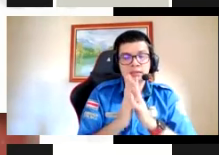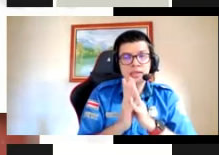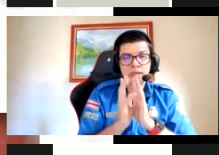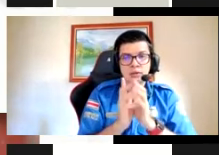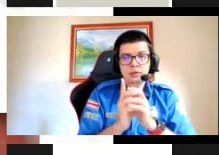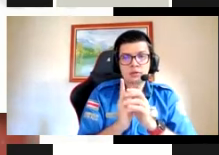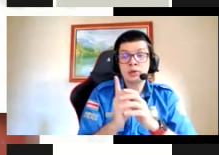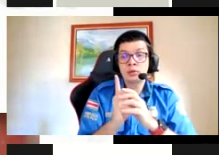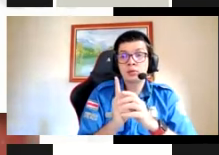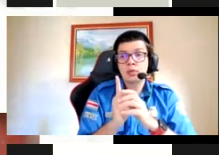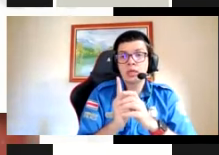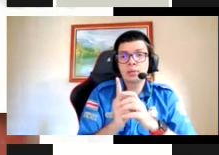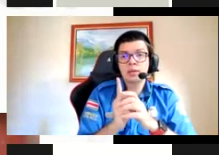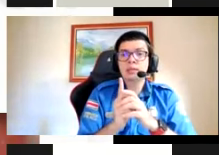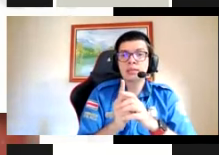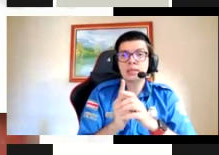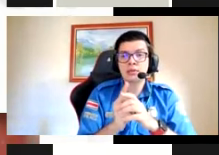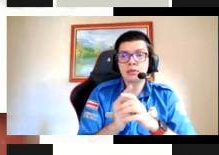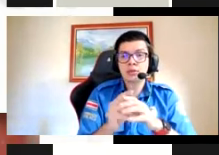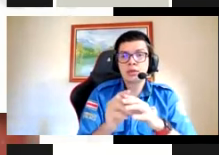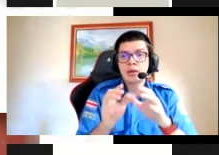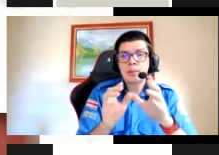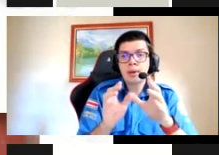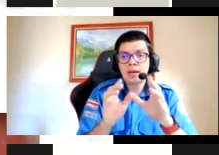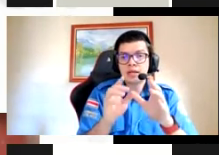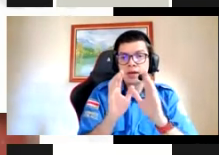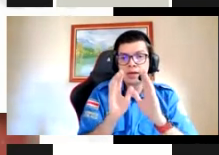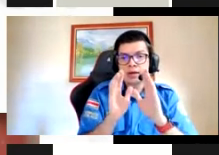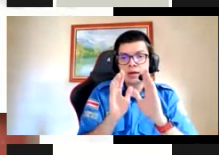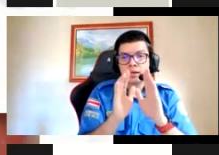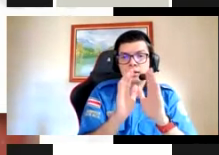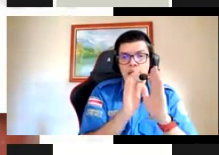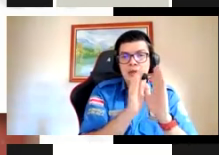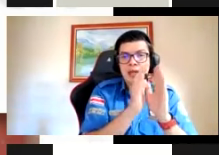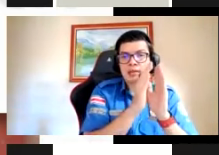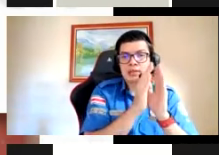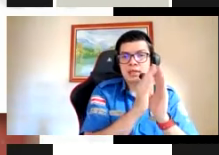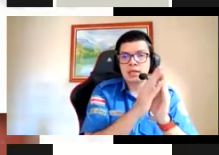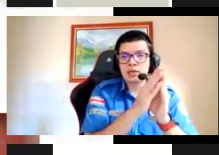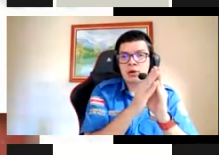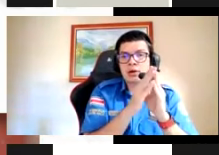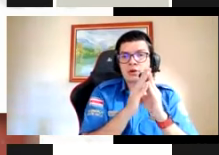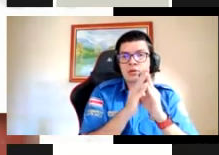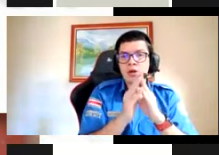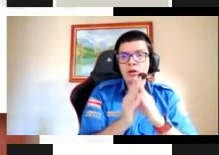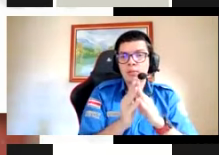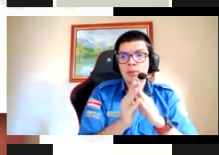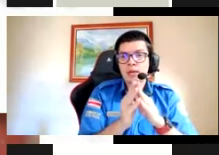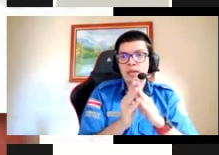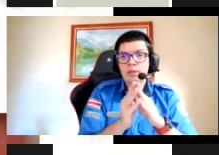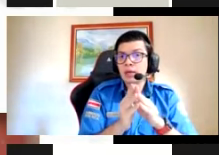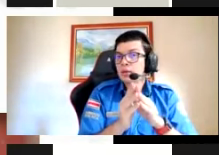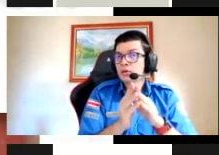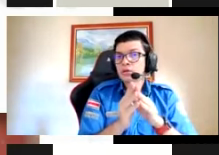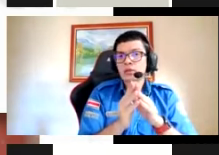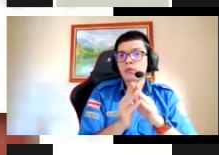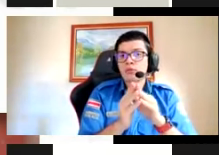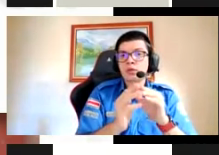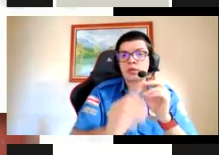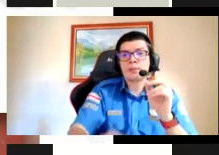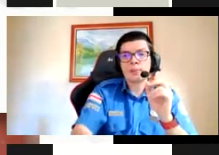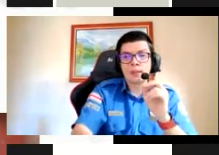en cilindros? Y ojo, únicamente en cilindros para llevar del cilindro al regulador de primera etapa. Y no